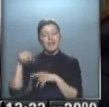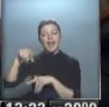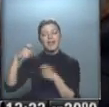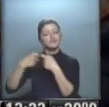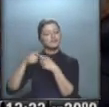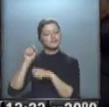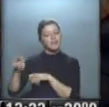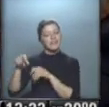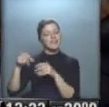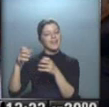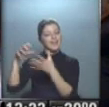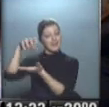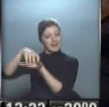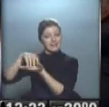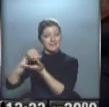tiene